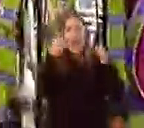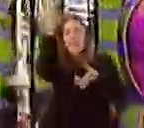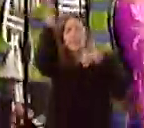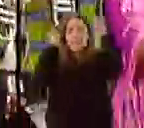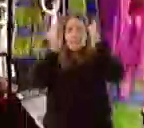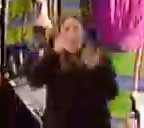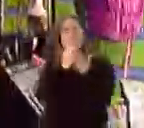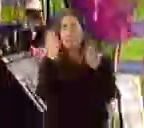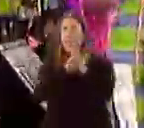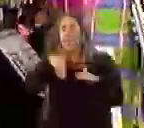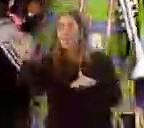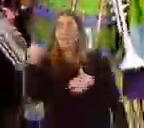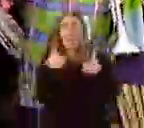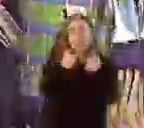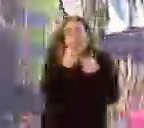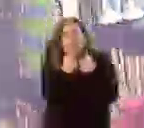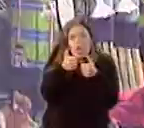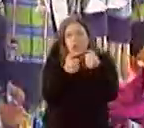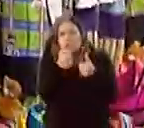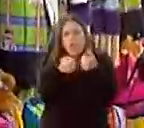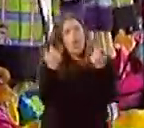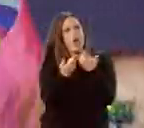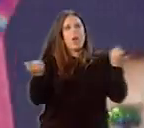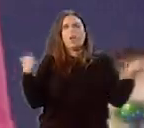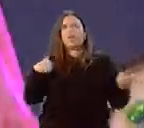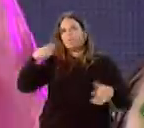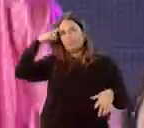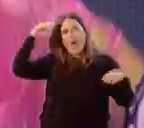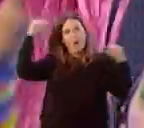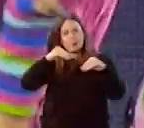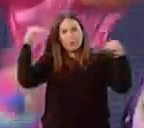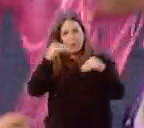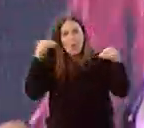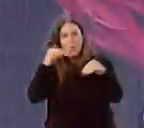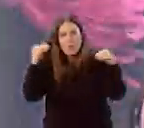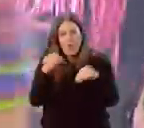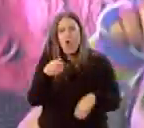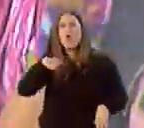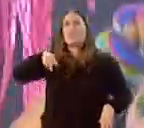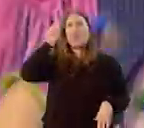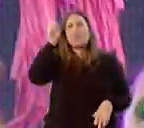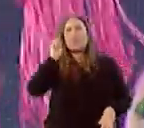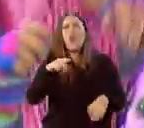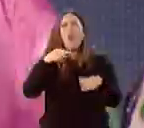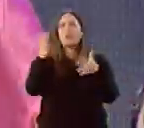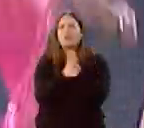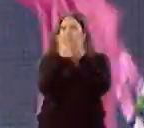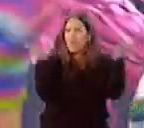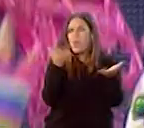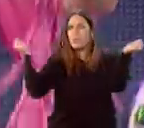las consolas que es el burro ignorante como ven tan solo la competitividad